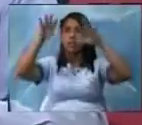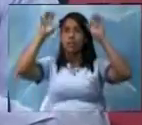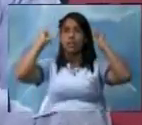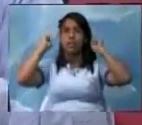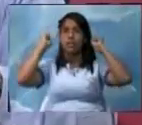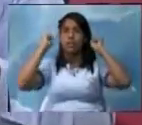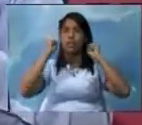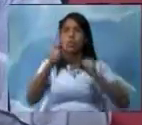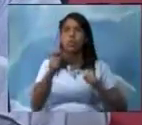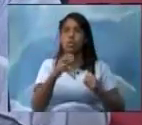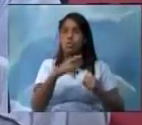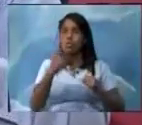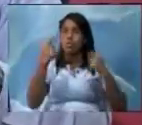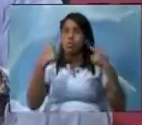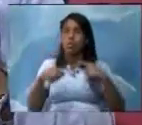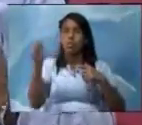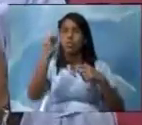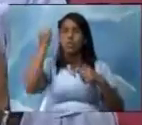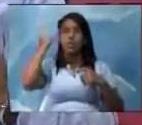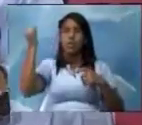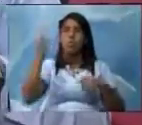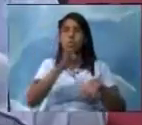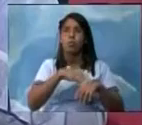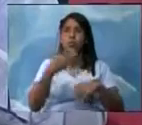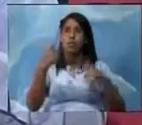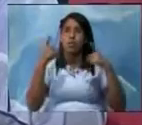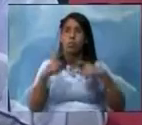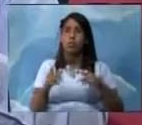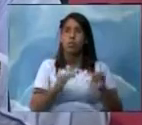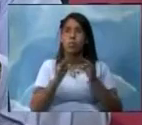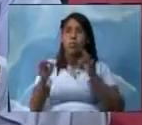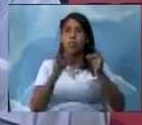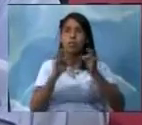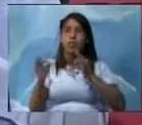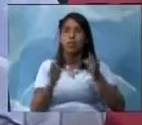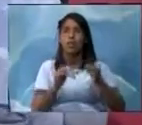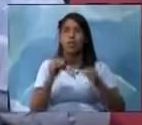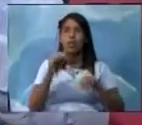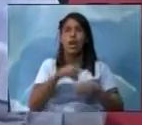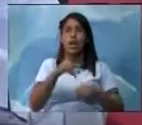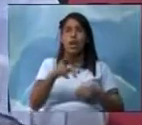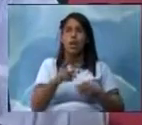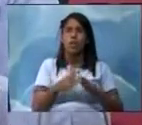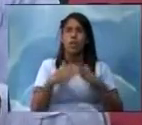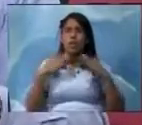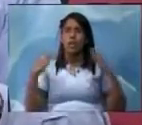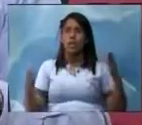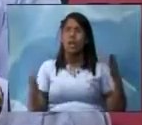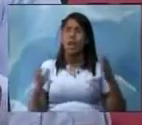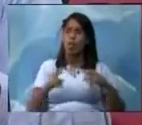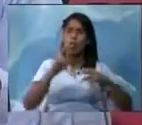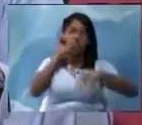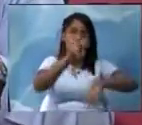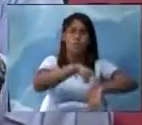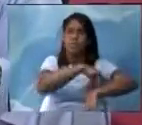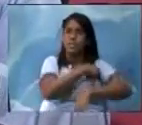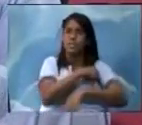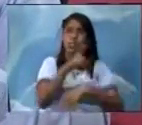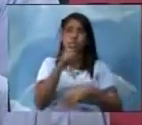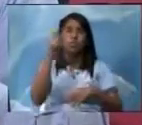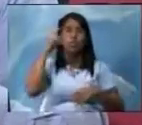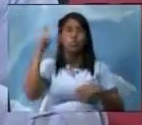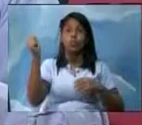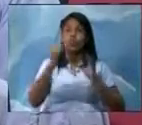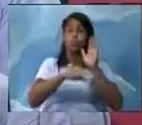entendidos no somos sabios porque nos hemos preparado eh en una gran universidad no somos